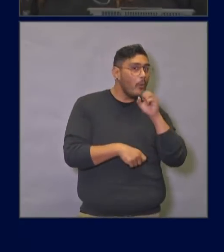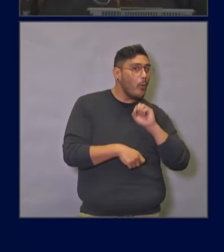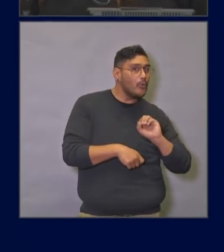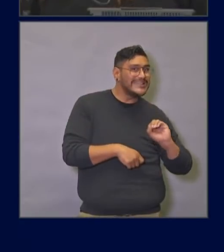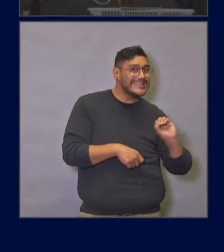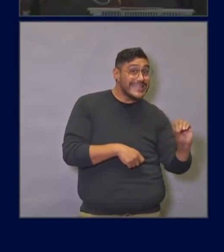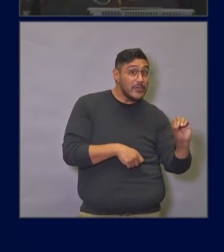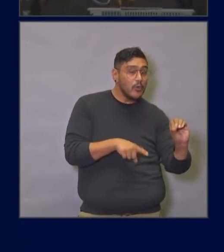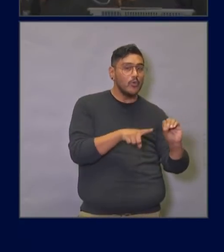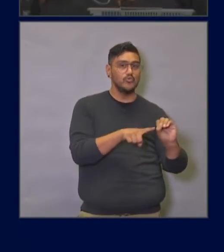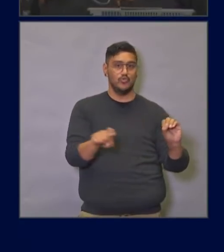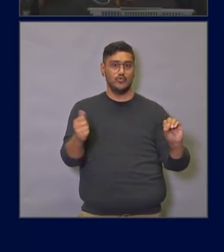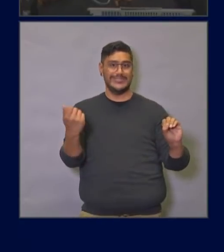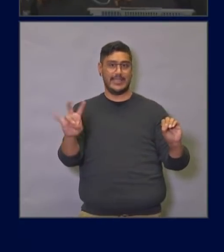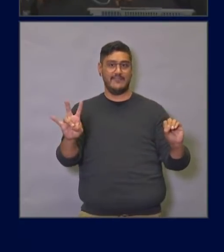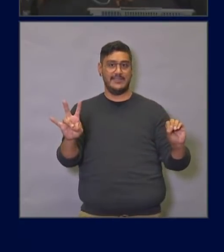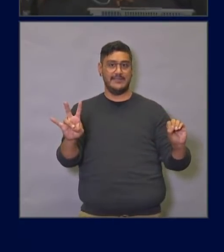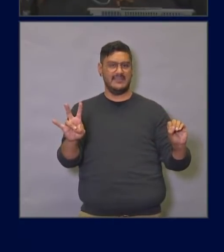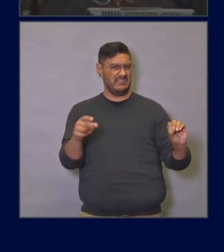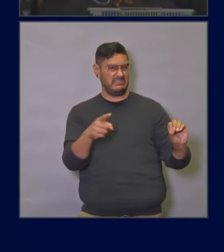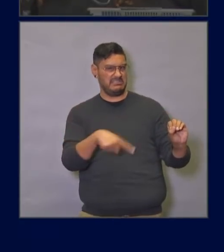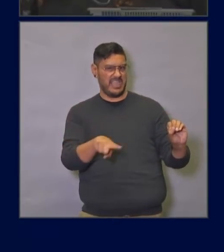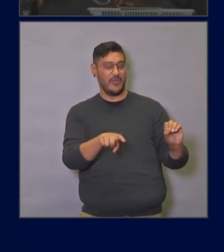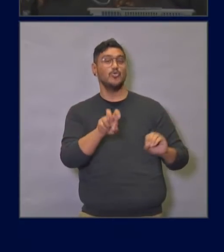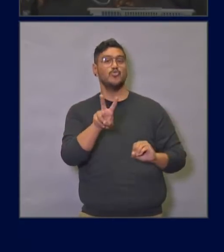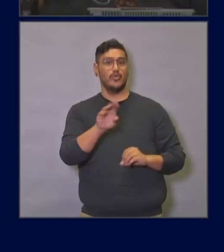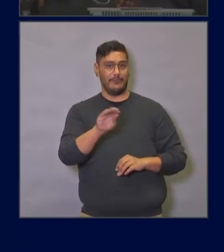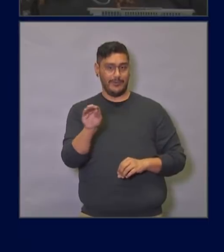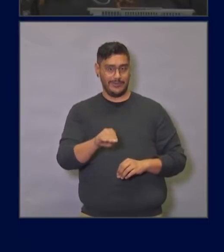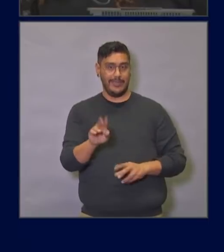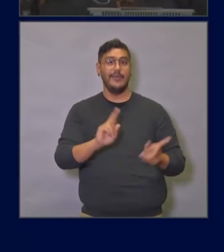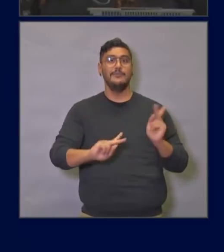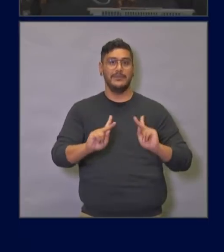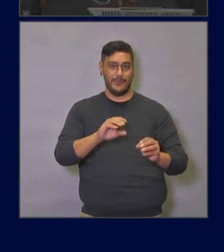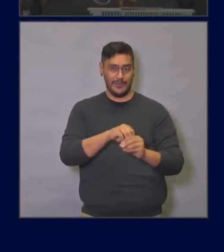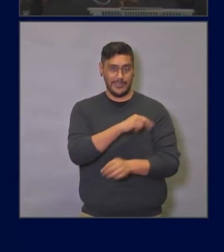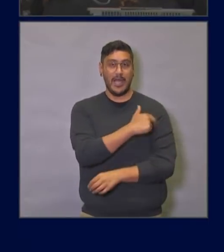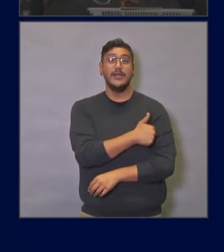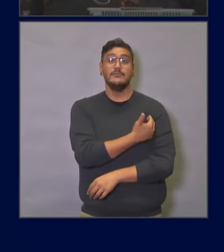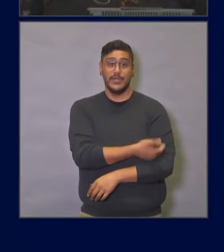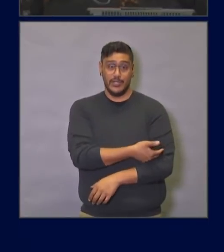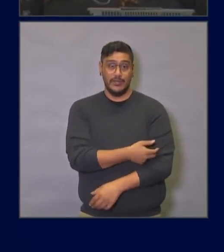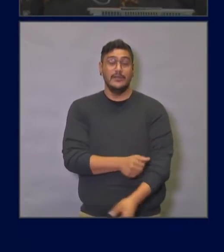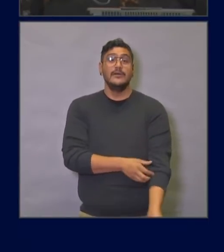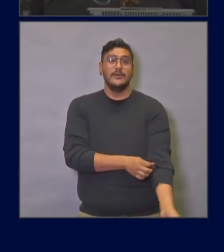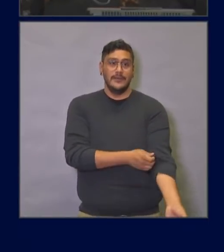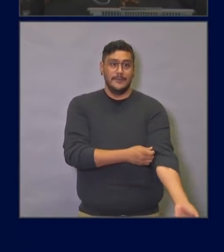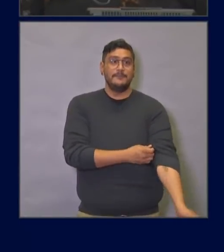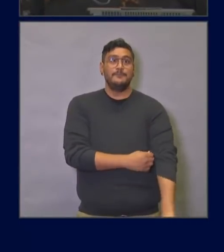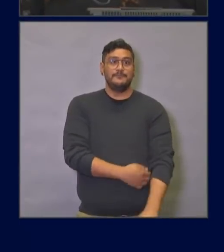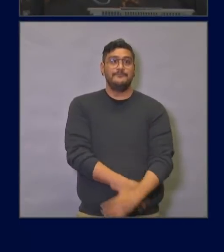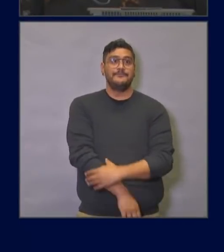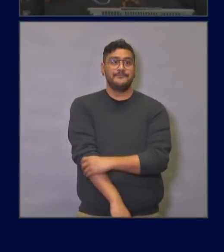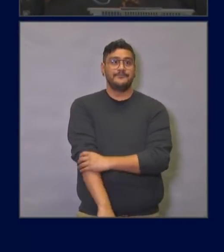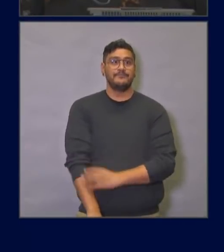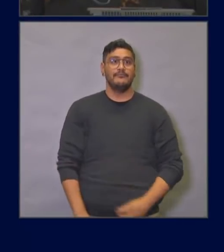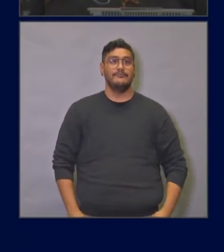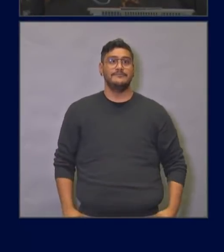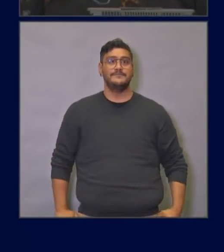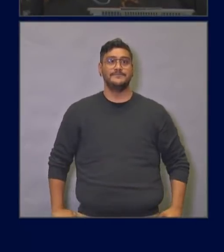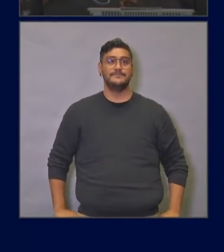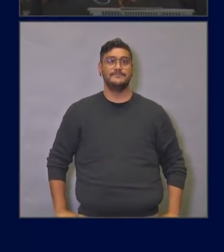17 años, que representan el 2% de todos los casos hospitalizados. Next slide.